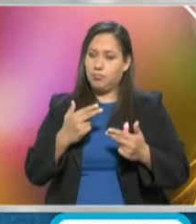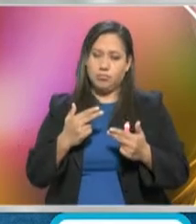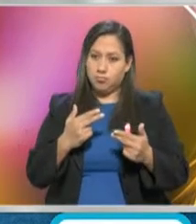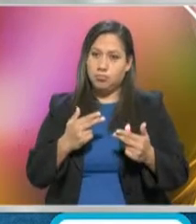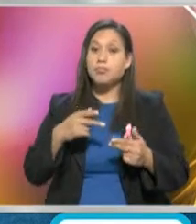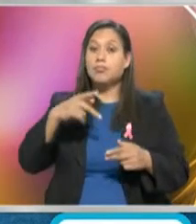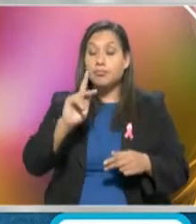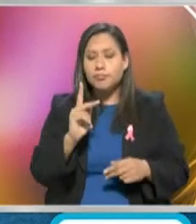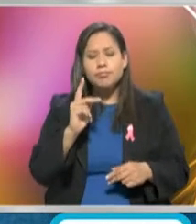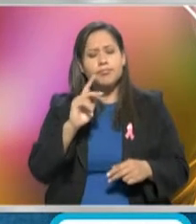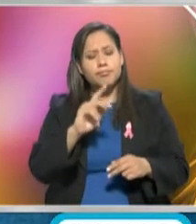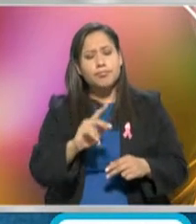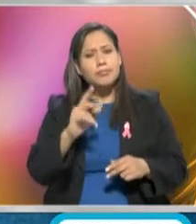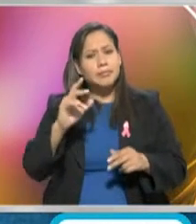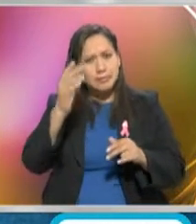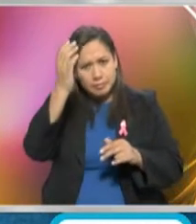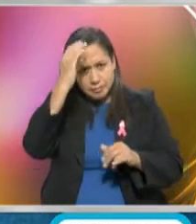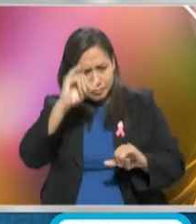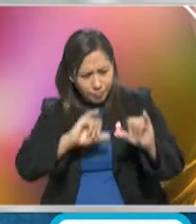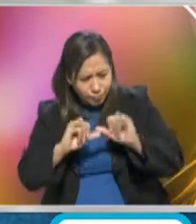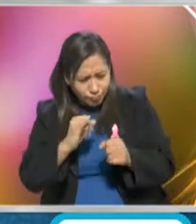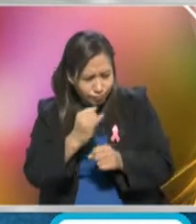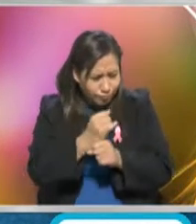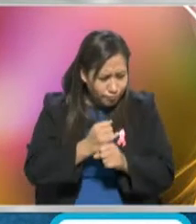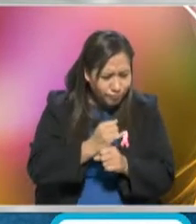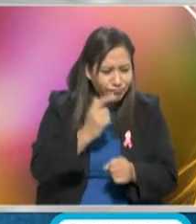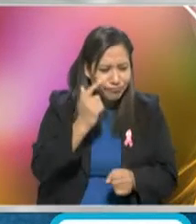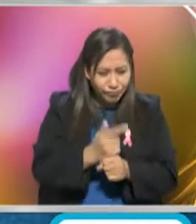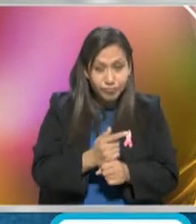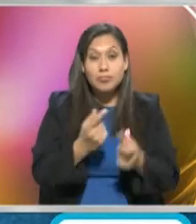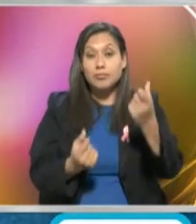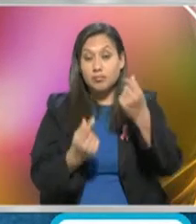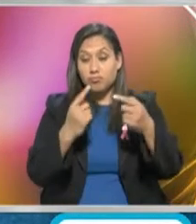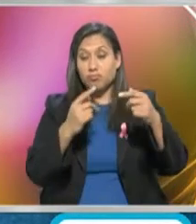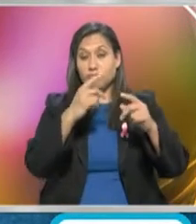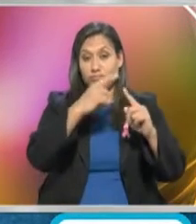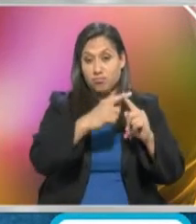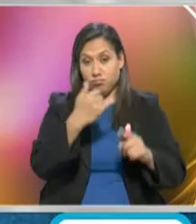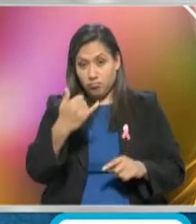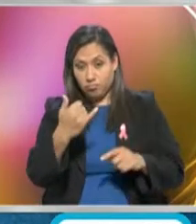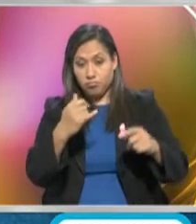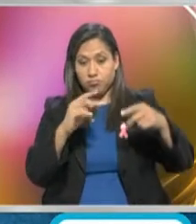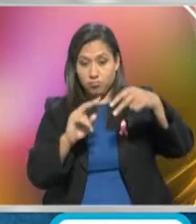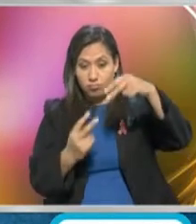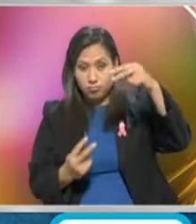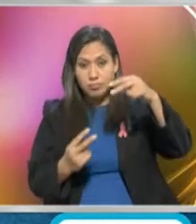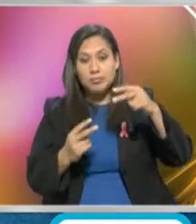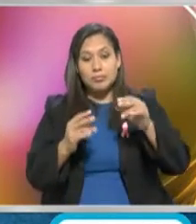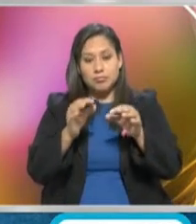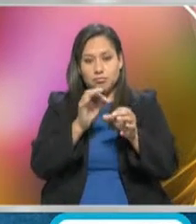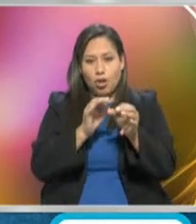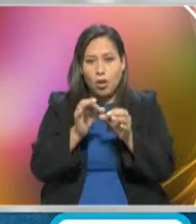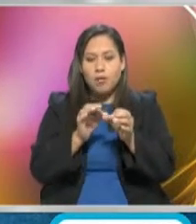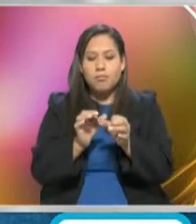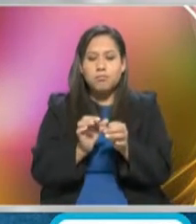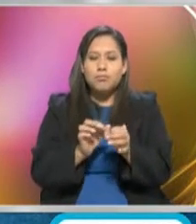hemos detectado, o la ciencia ha detectado, algunos genes que tienen que ver con el crecimiento celular,